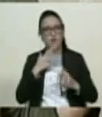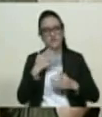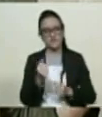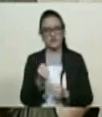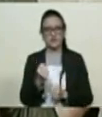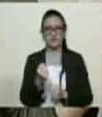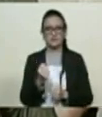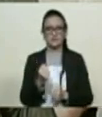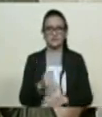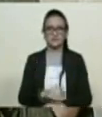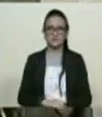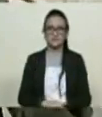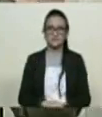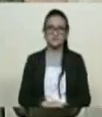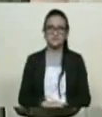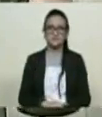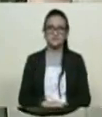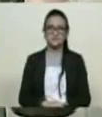confiable.